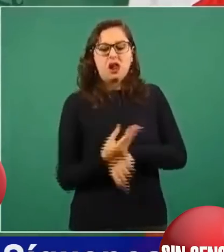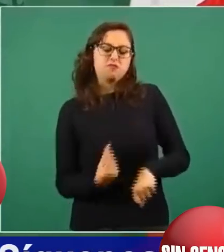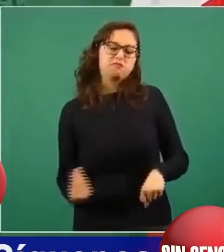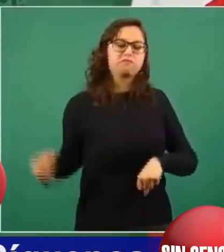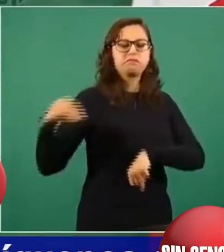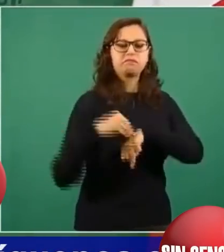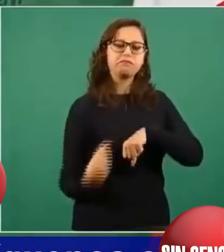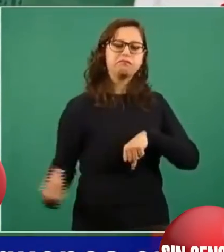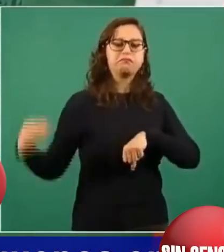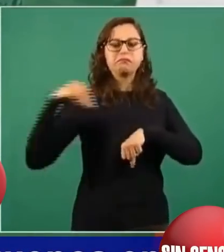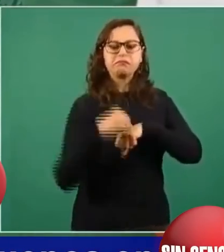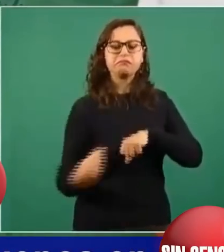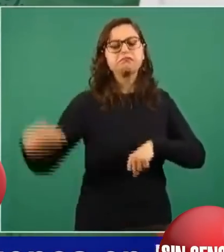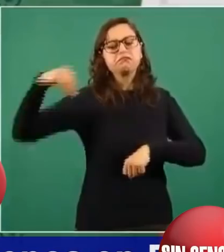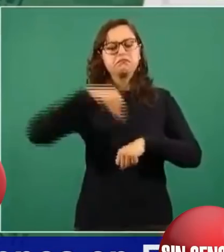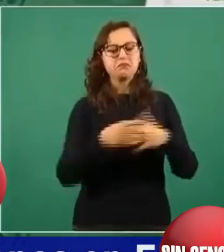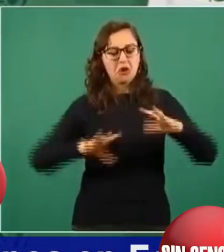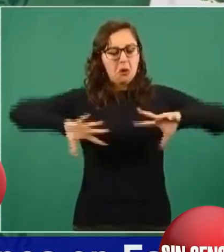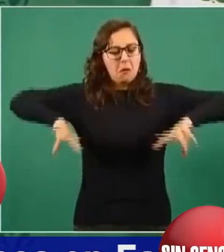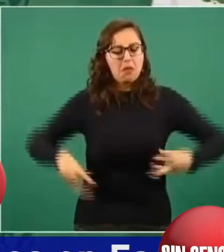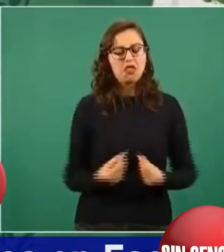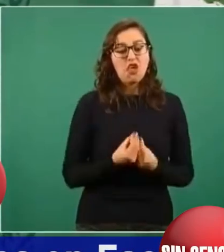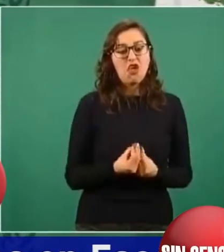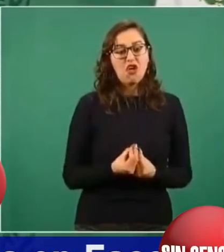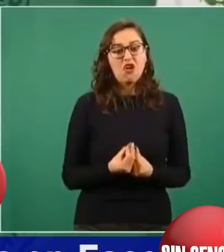10 veces más.